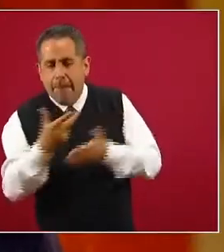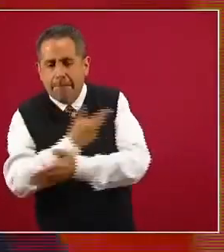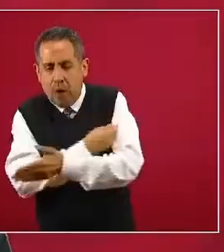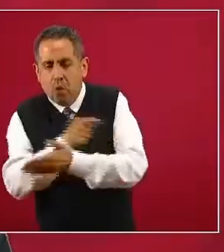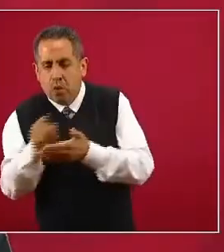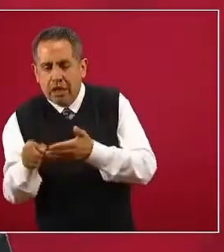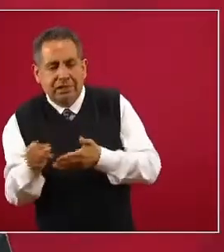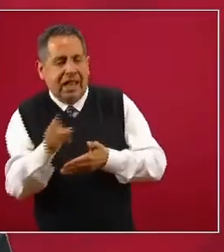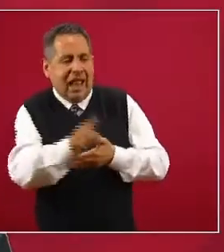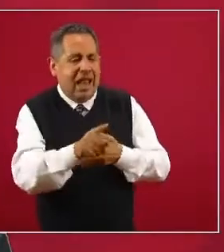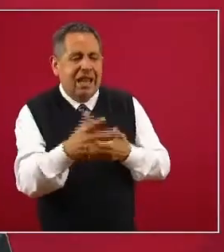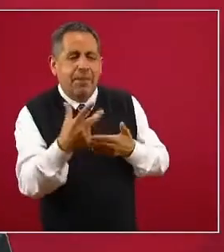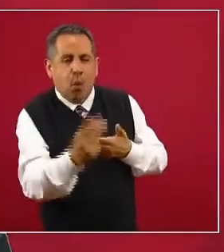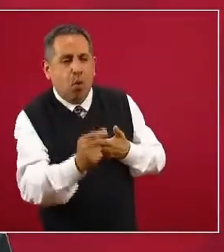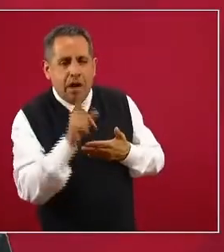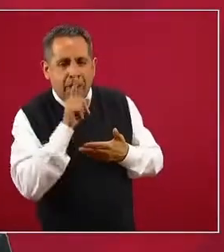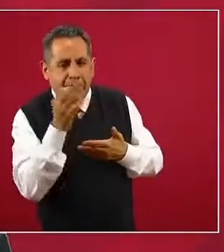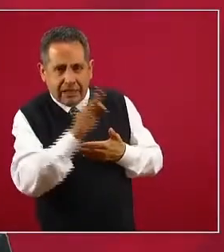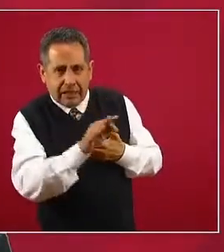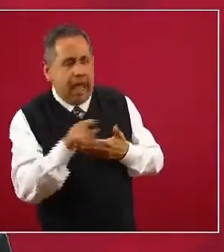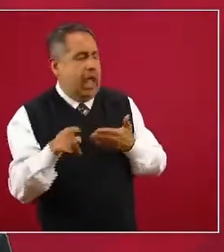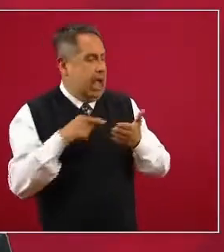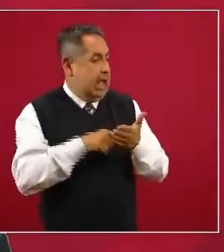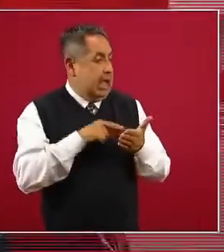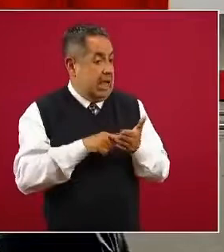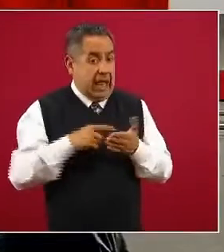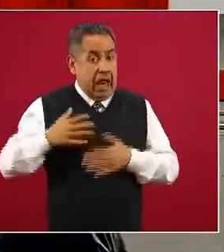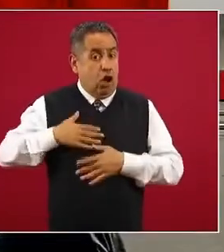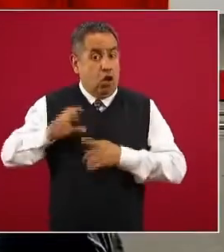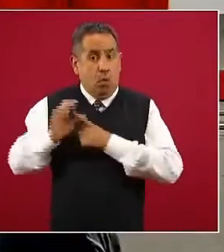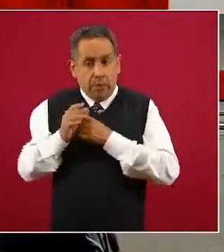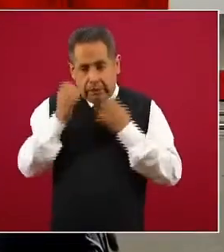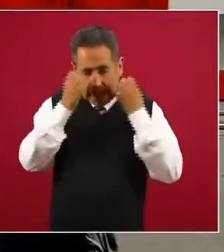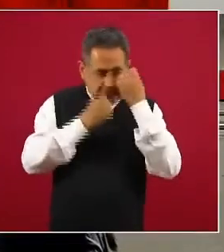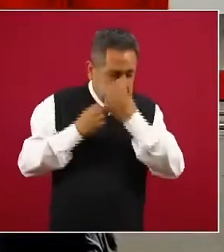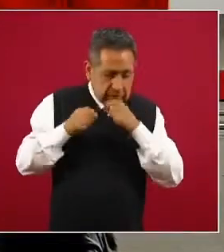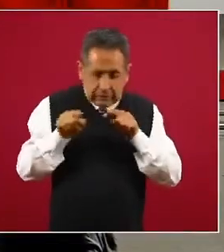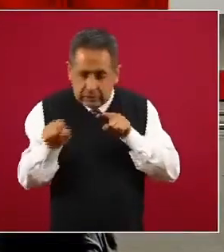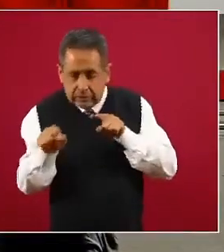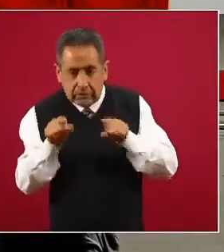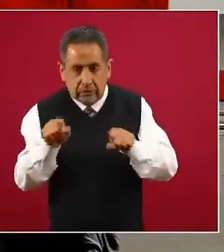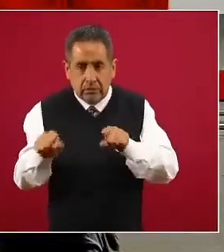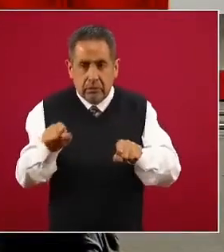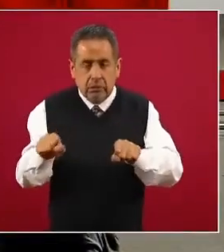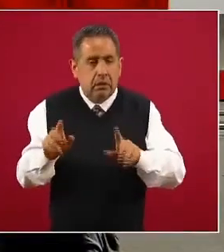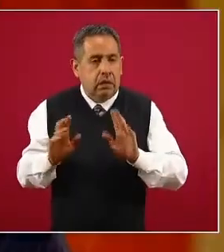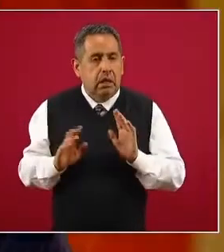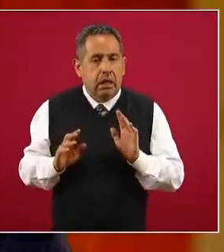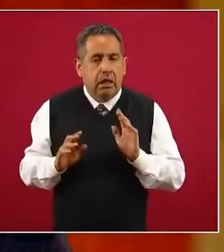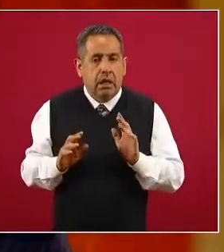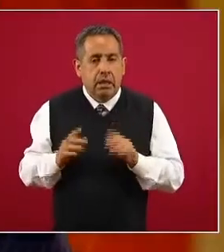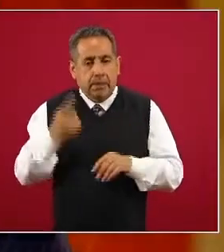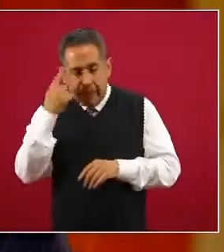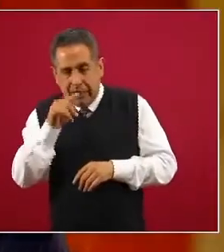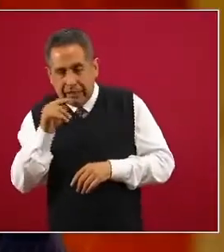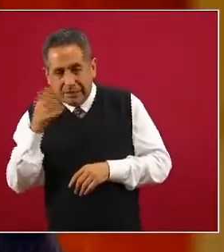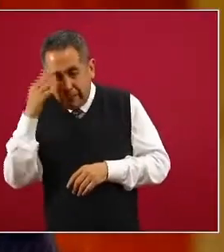comité externo puede evaluar si existe alguna relación entre un efecto